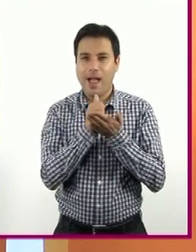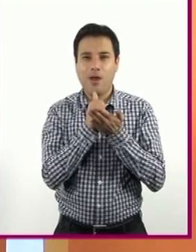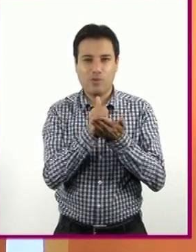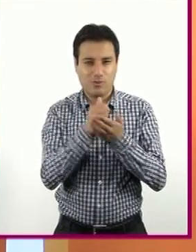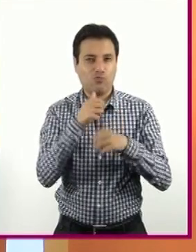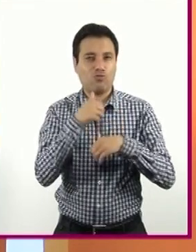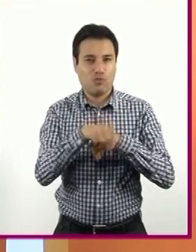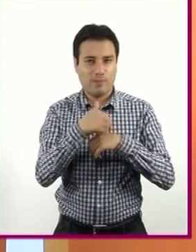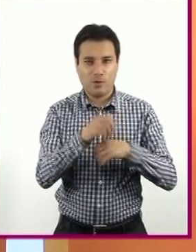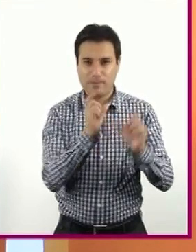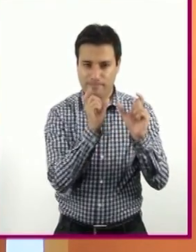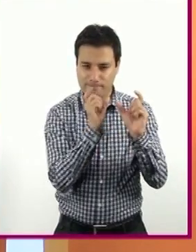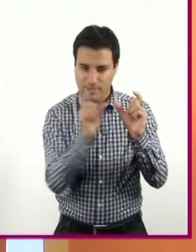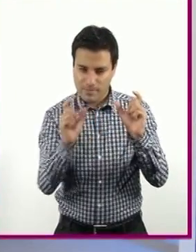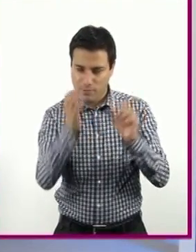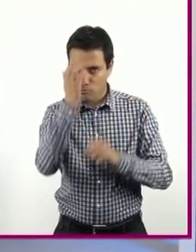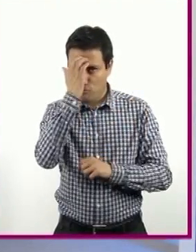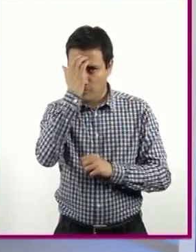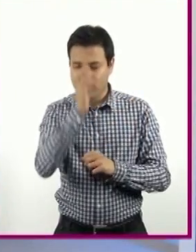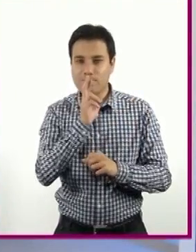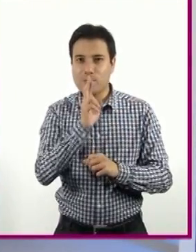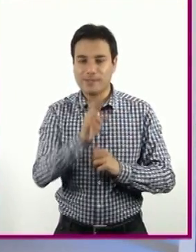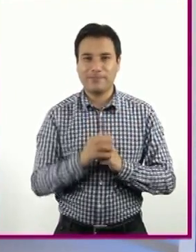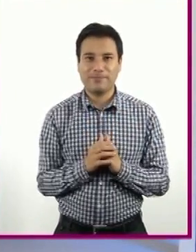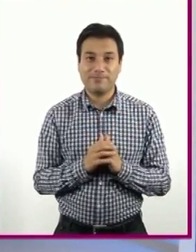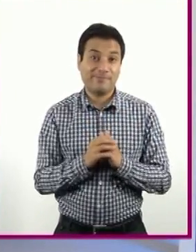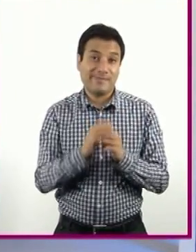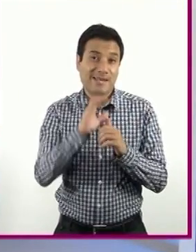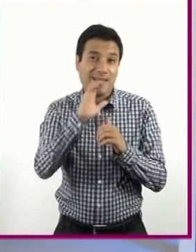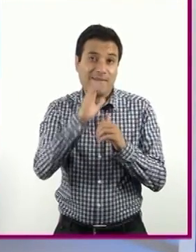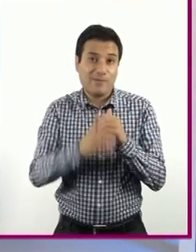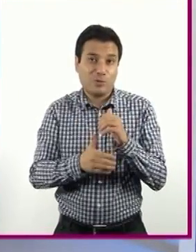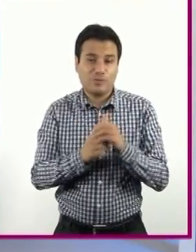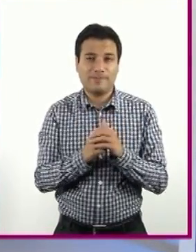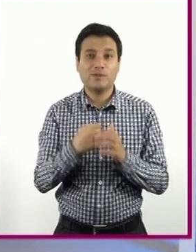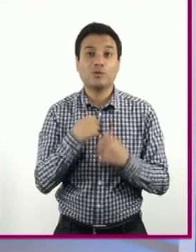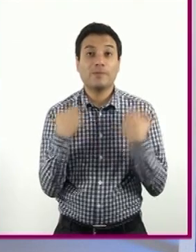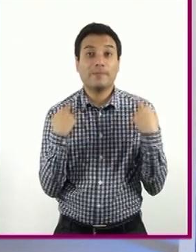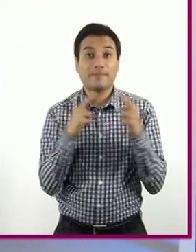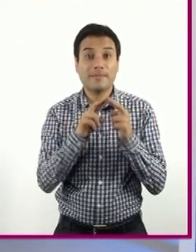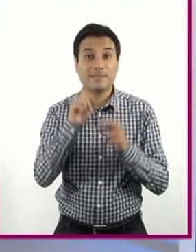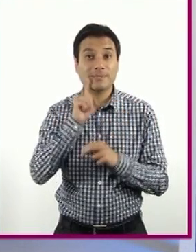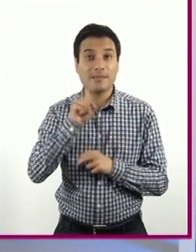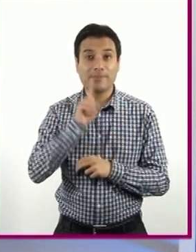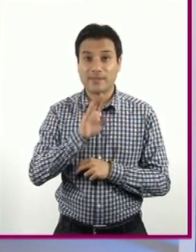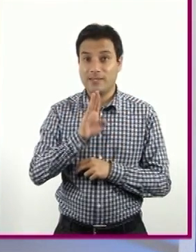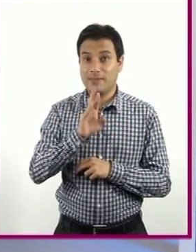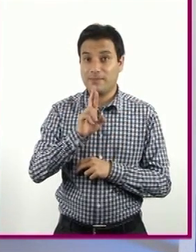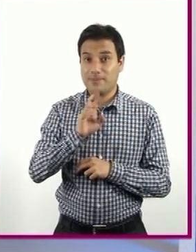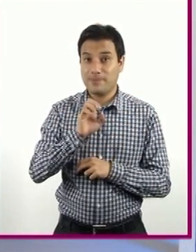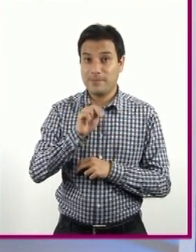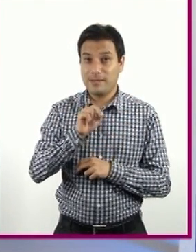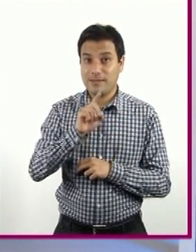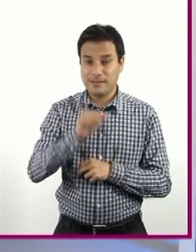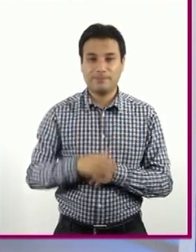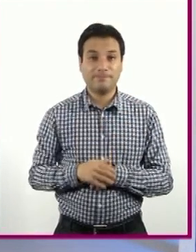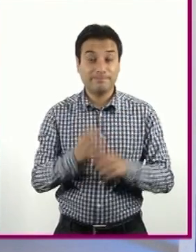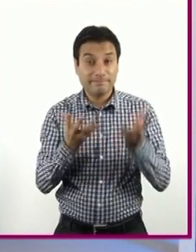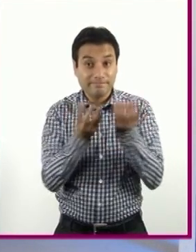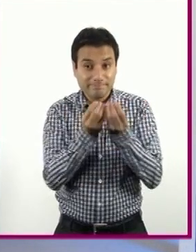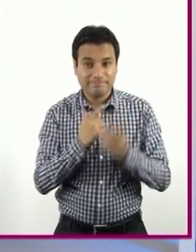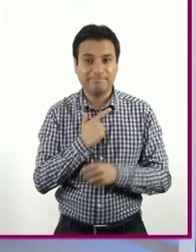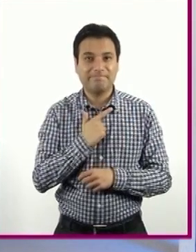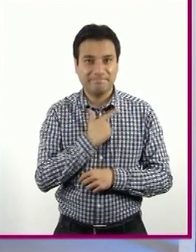una sucesión cuadrática. ¡Hemos terminado! Soy la maestra Brenda y ha sido un gusto estar con